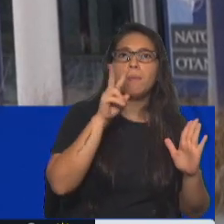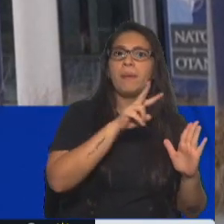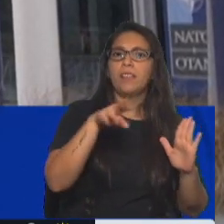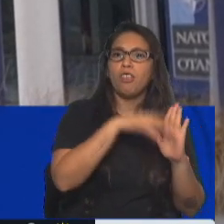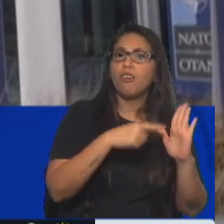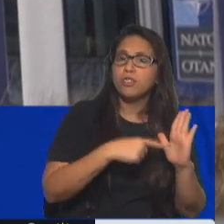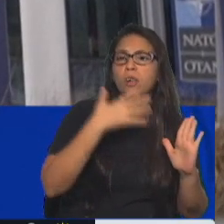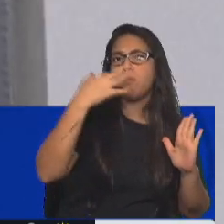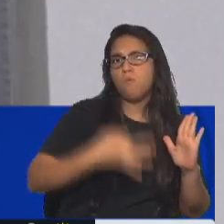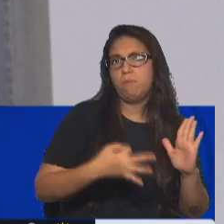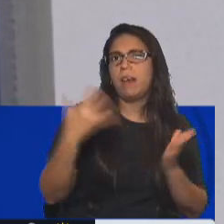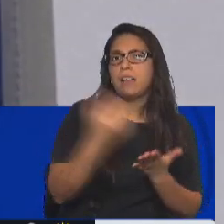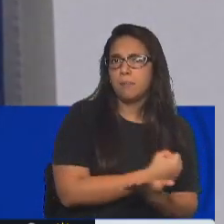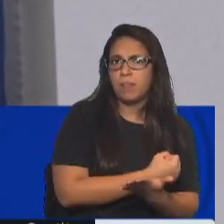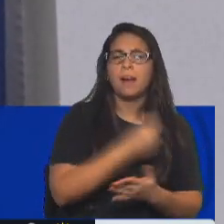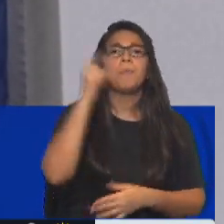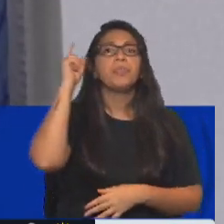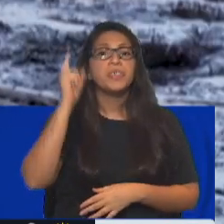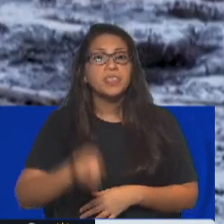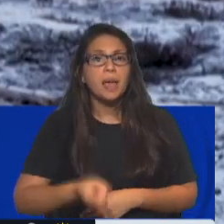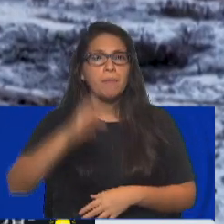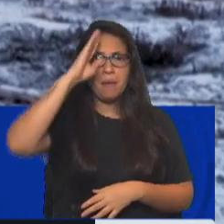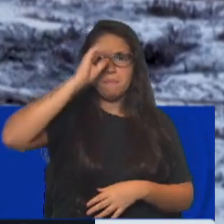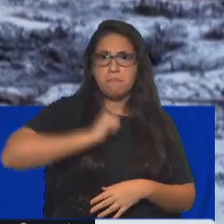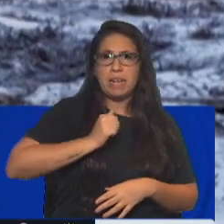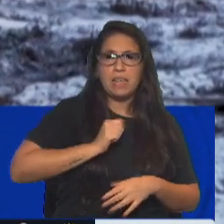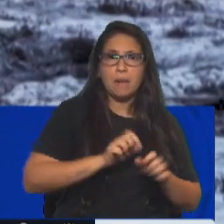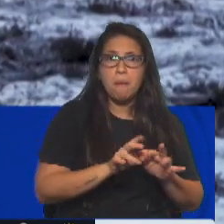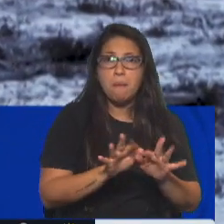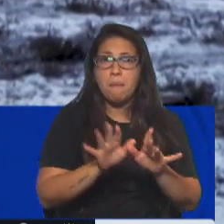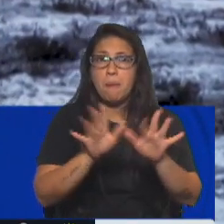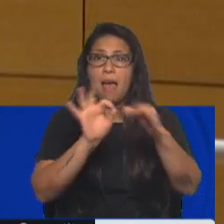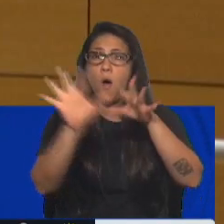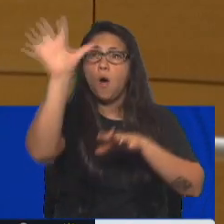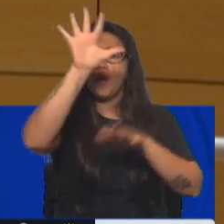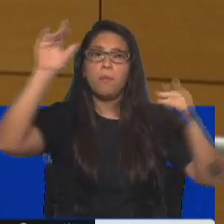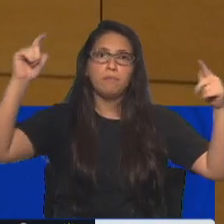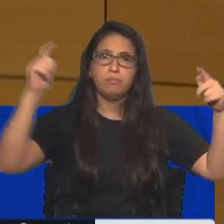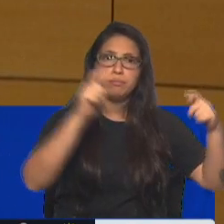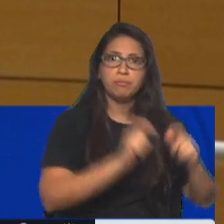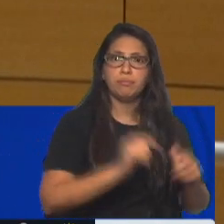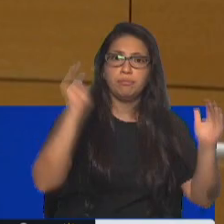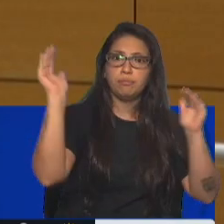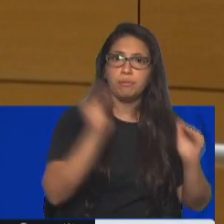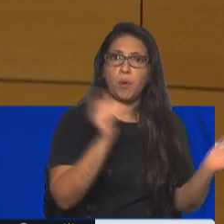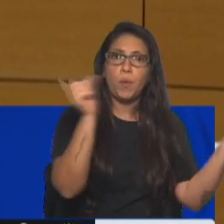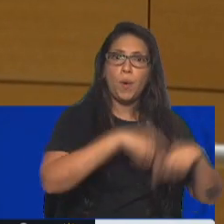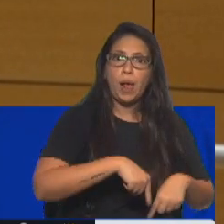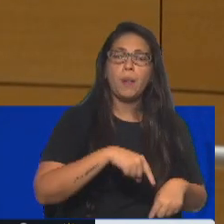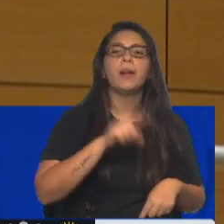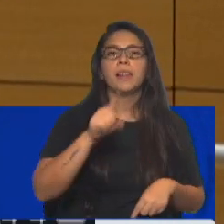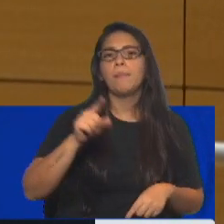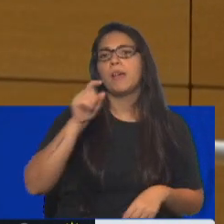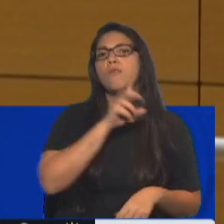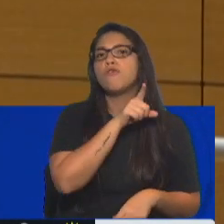También que la Alianza Atlántica reduzca la presencia de sus tropas en el centro y este de Europa y que se levanten las sanciones occidentales contra